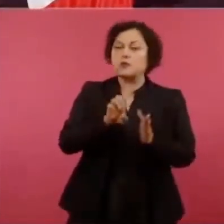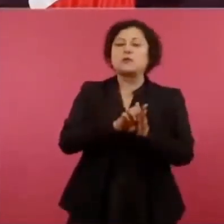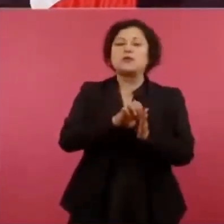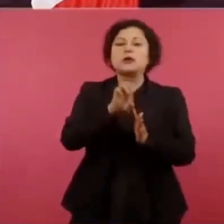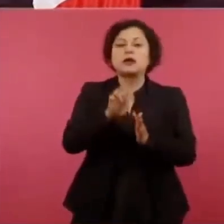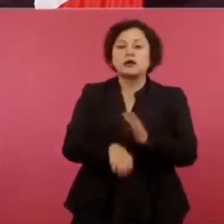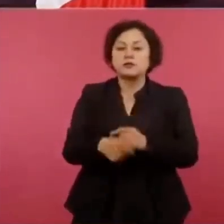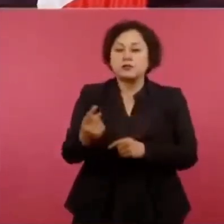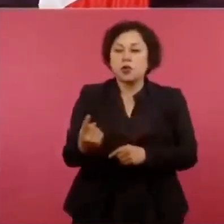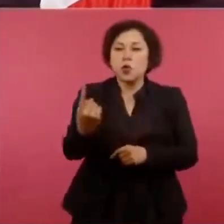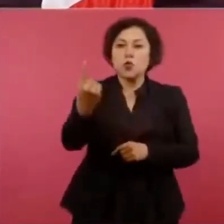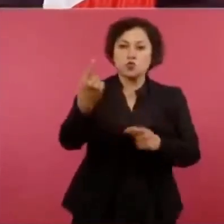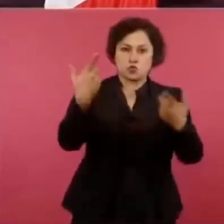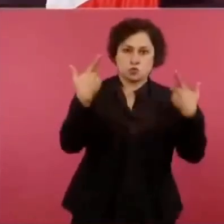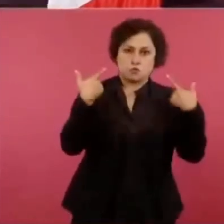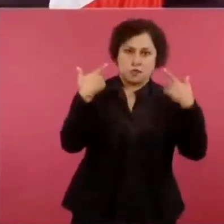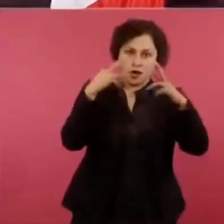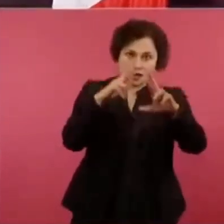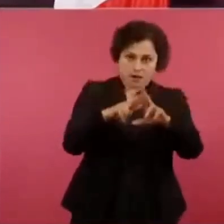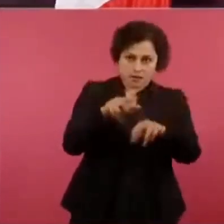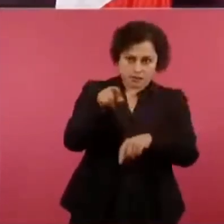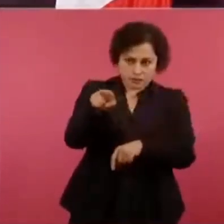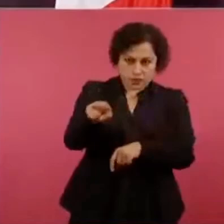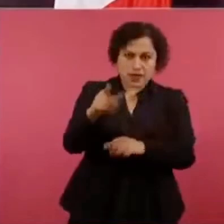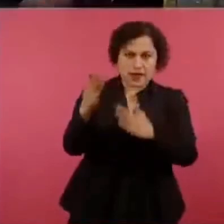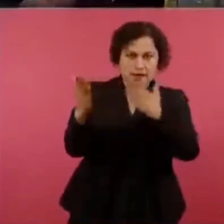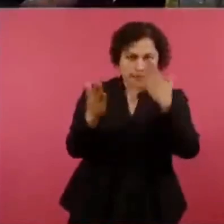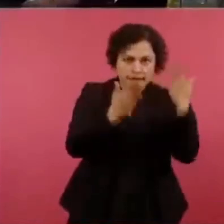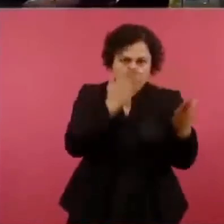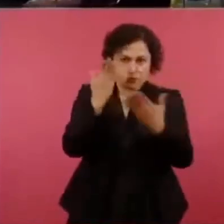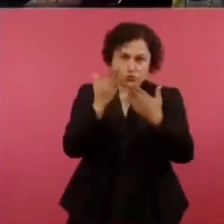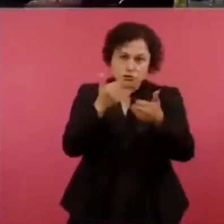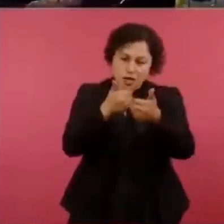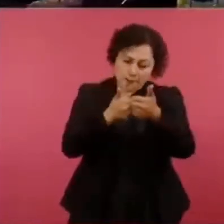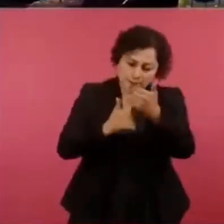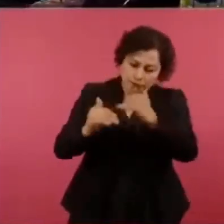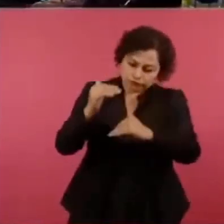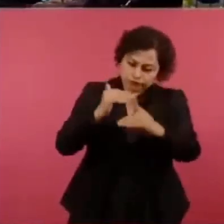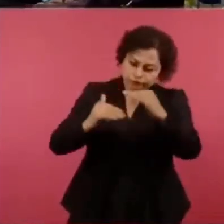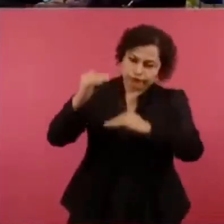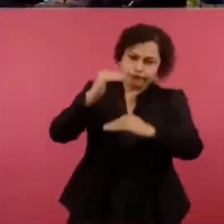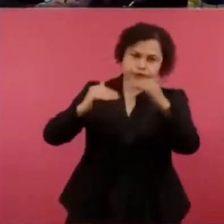de posgrado, incluso un emérito,